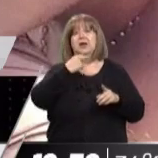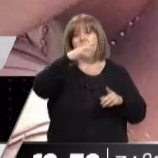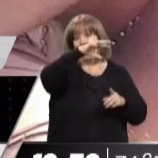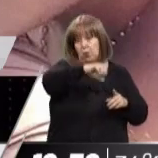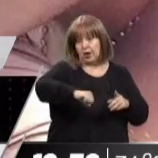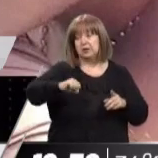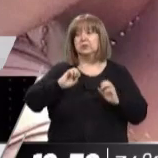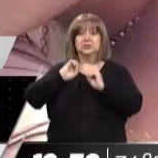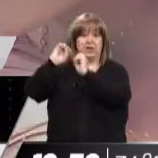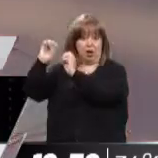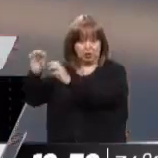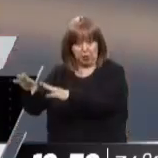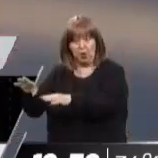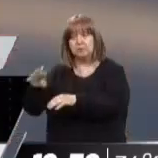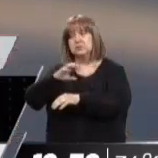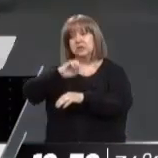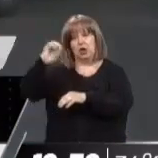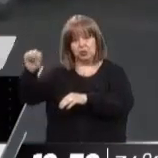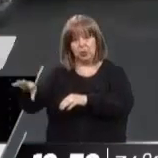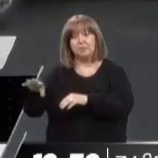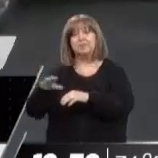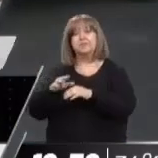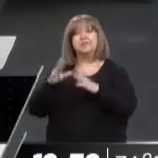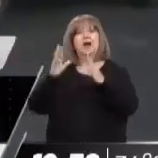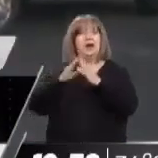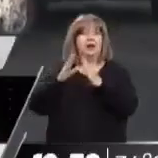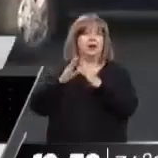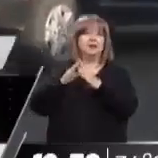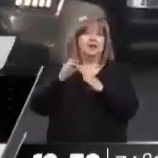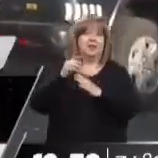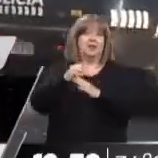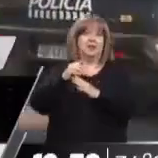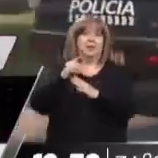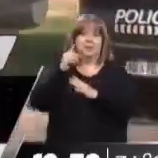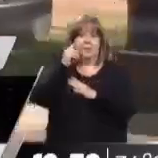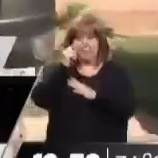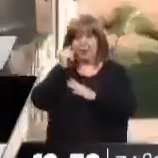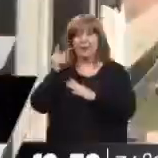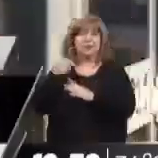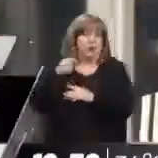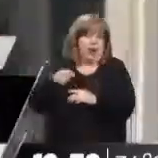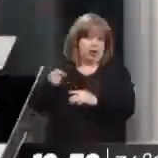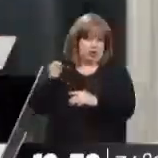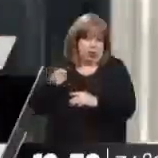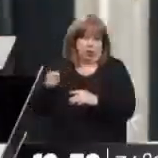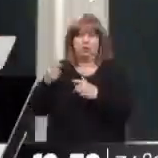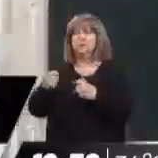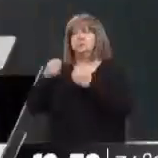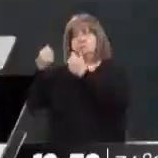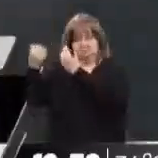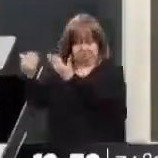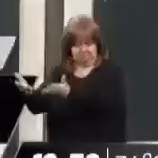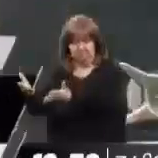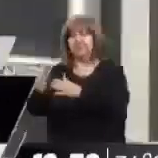hijos. Al menos eso es lo que relata la crónica. Claro, porque lo deja en la casa de sus papás, digo, del papá del victimario. Sería. Exactamente. De los abuelos de los chicos. De